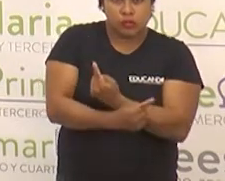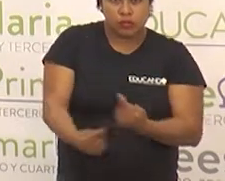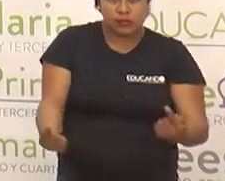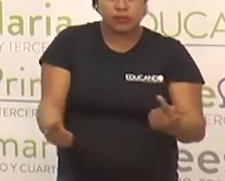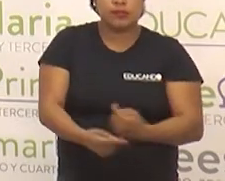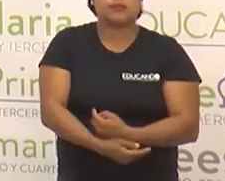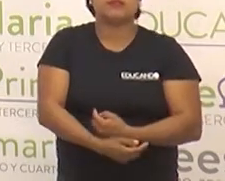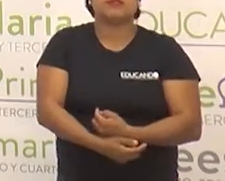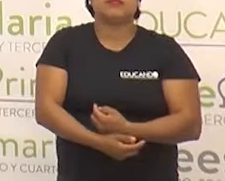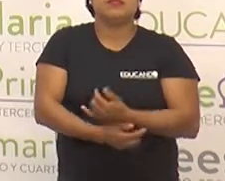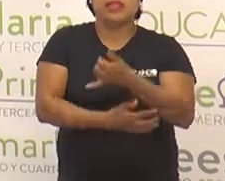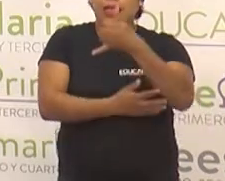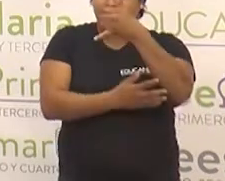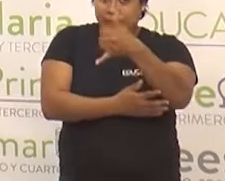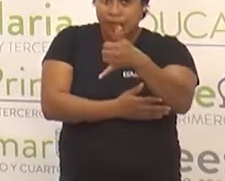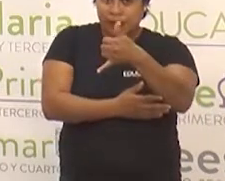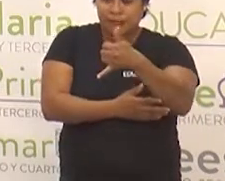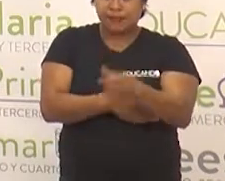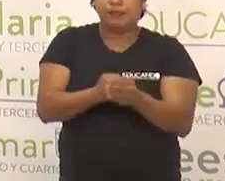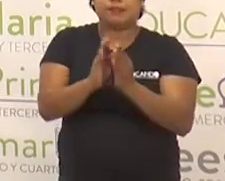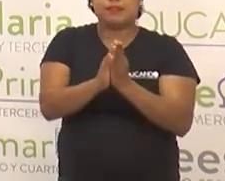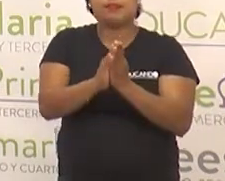espacio, y